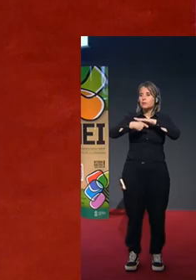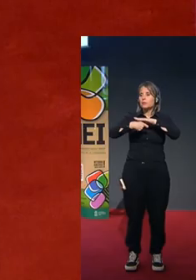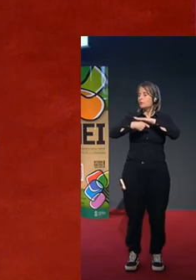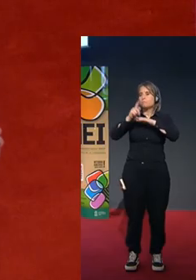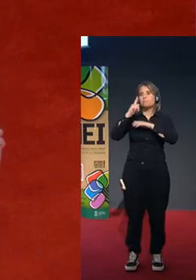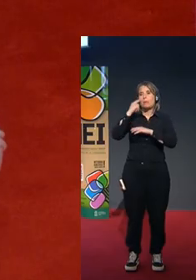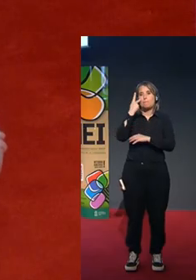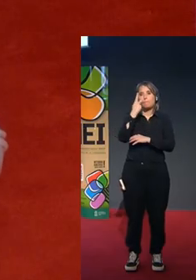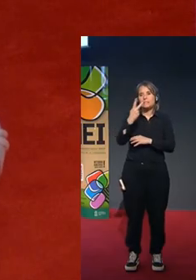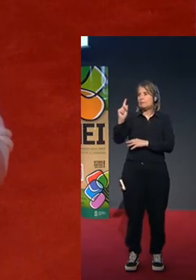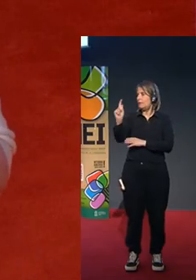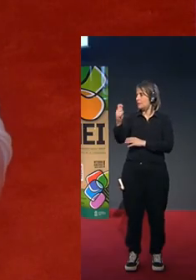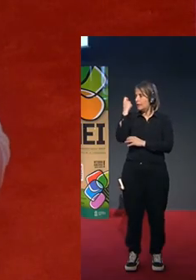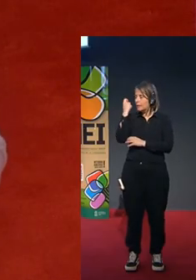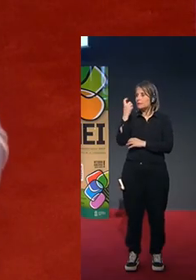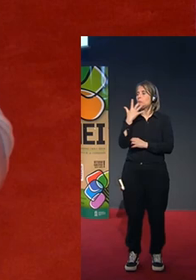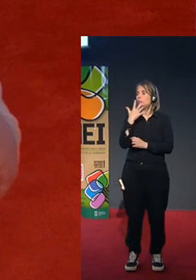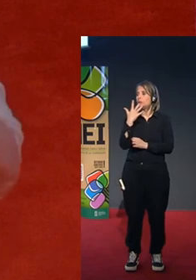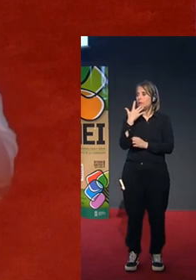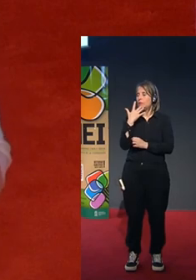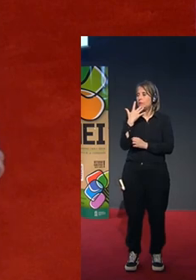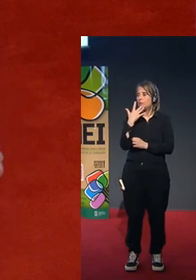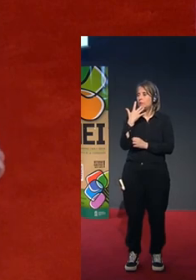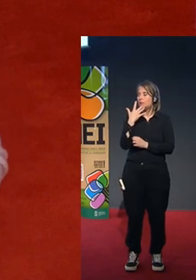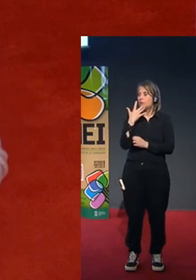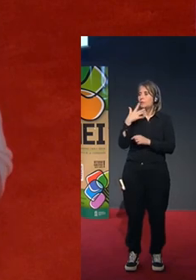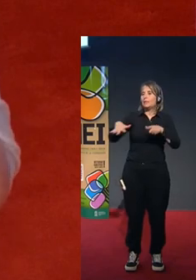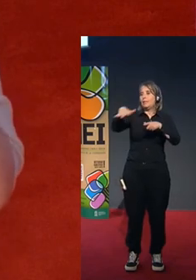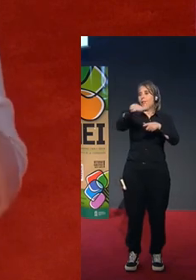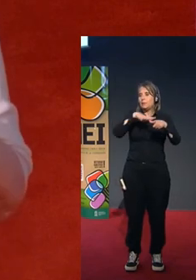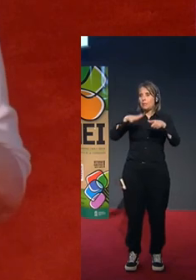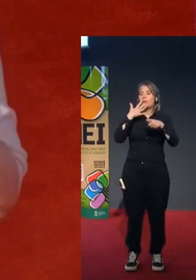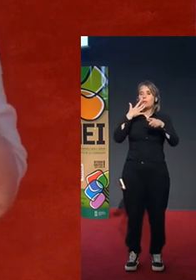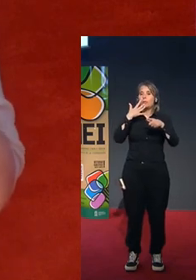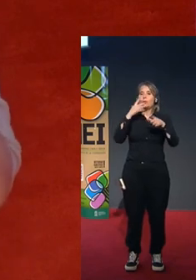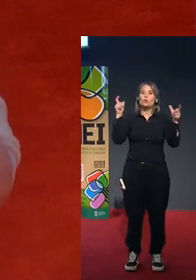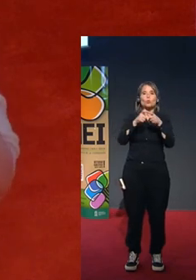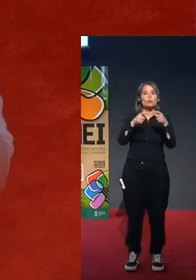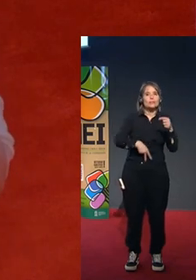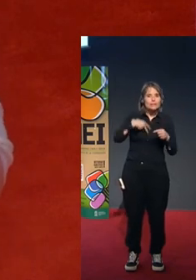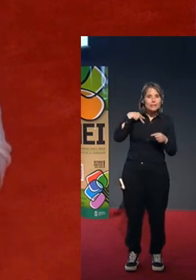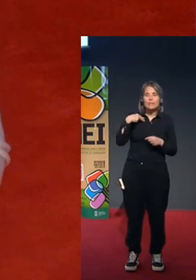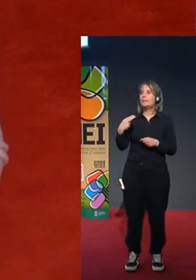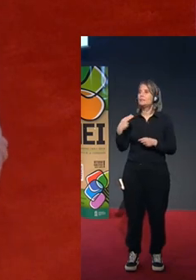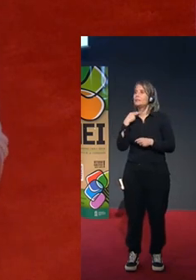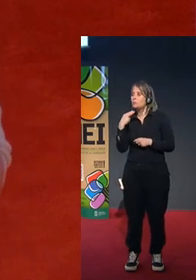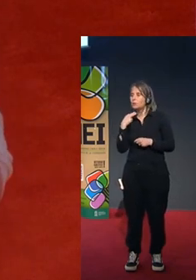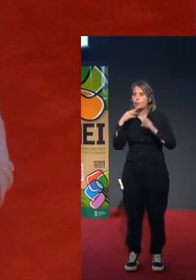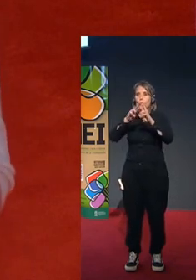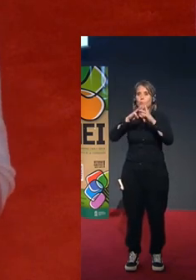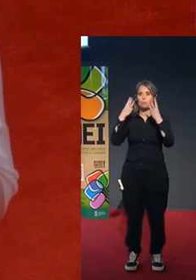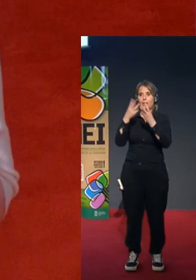exitosas visitas que hemos tenido a algunos espacios como juntas generales la diputación y el